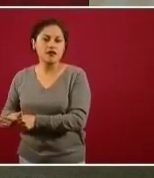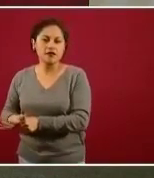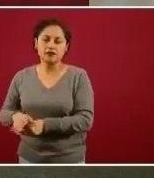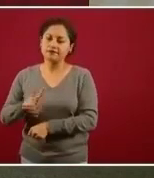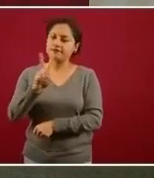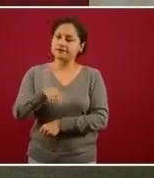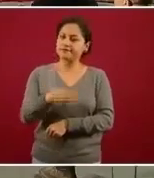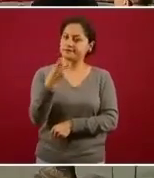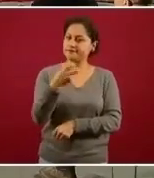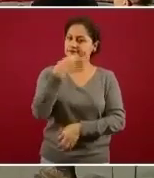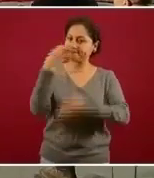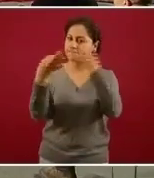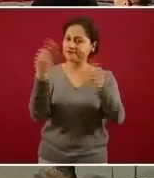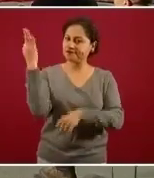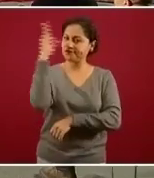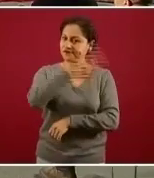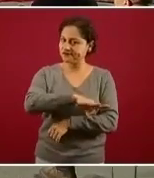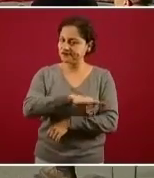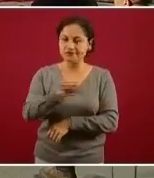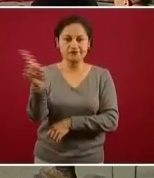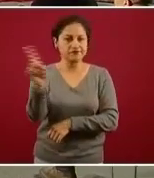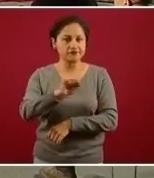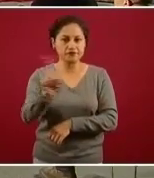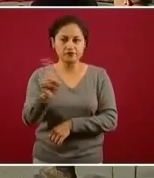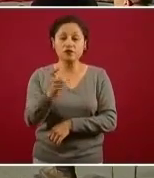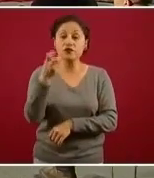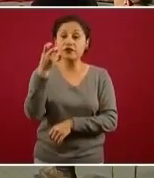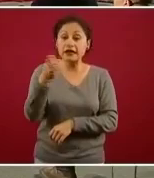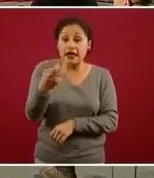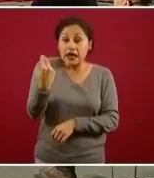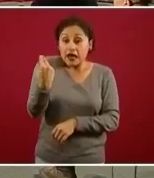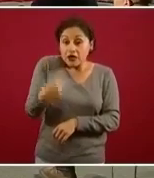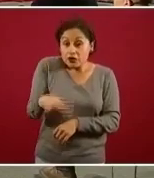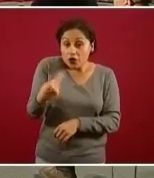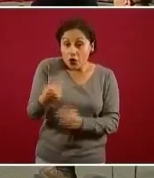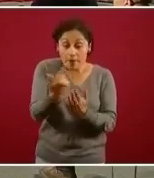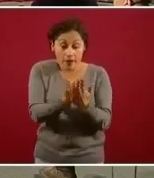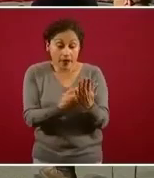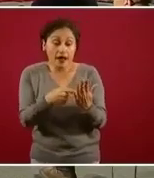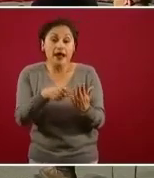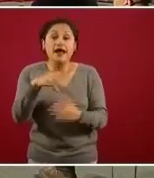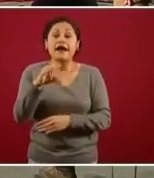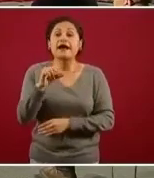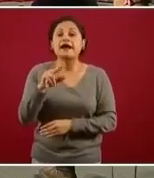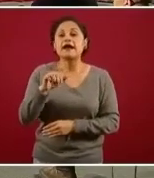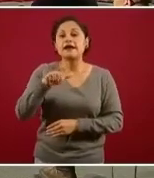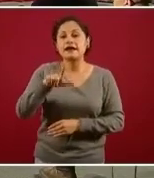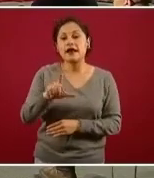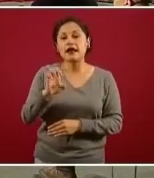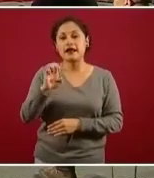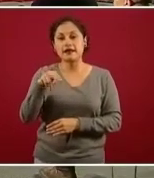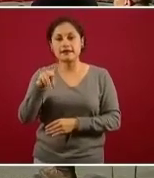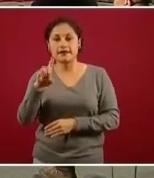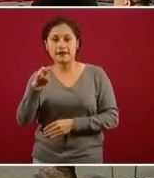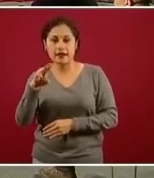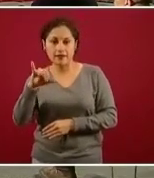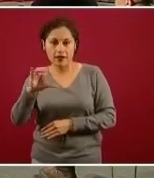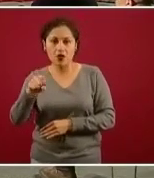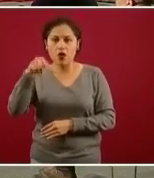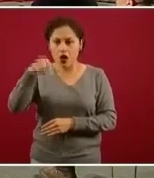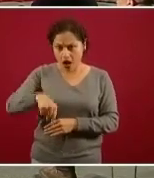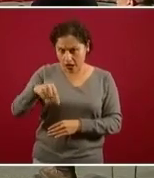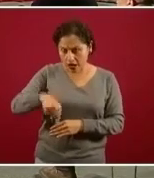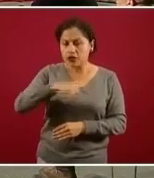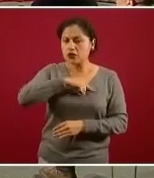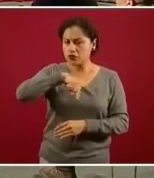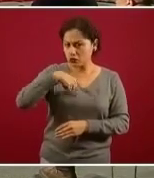paro nuevamente, se llaman canal endémico. El canal endémico es una gráfica que utilizamos en epidemiología desde hace muchísimos años,